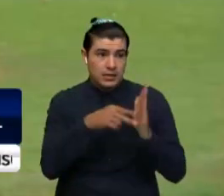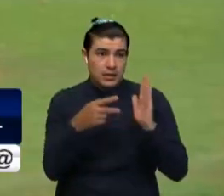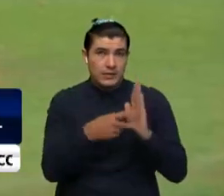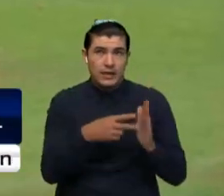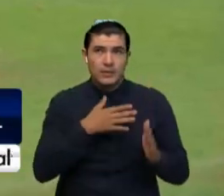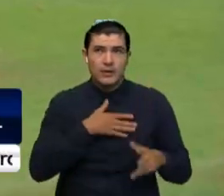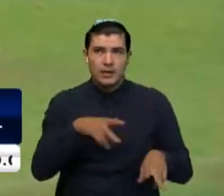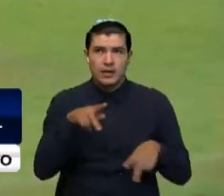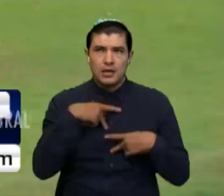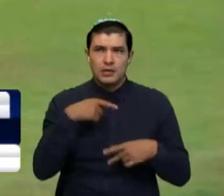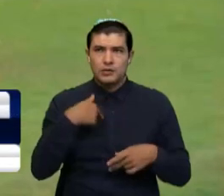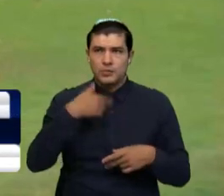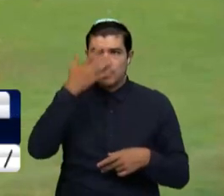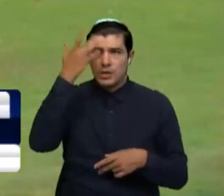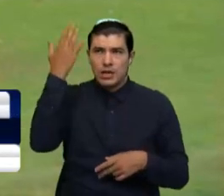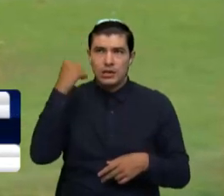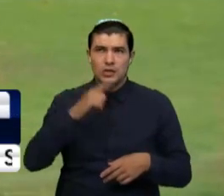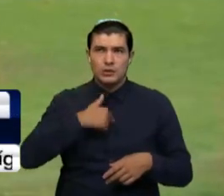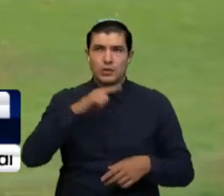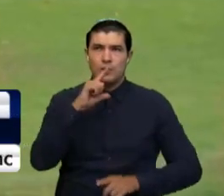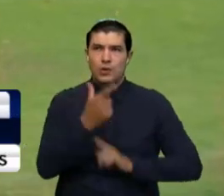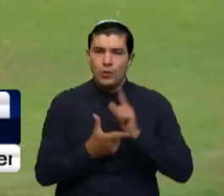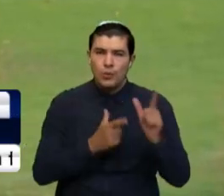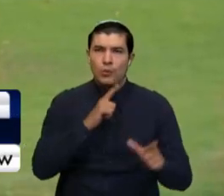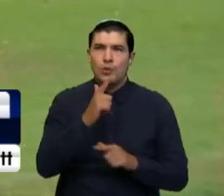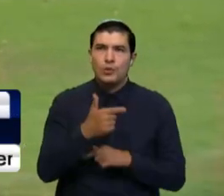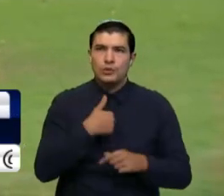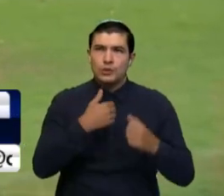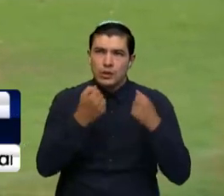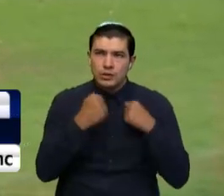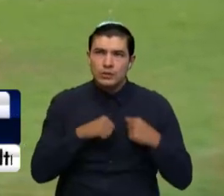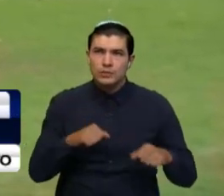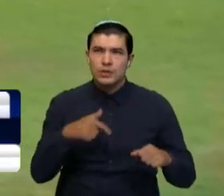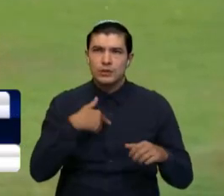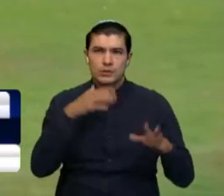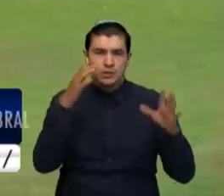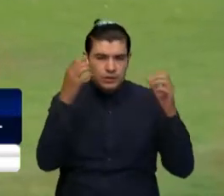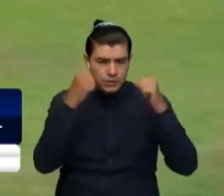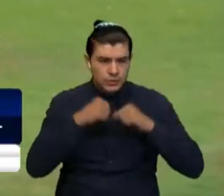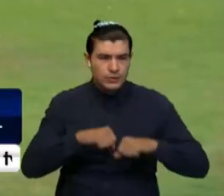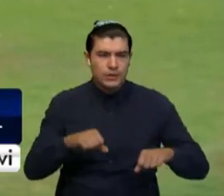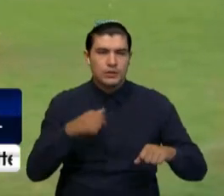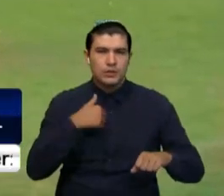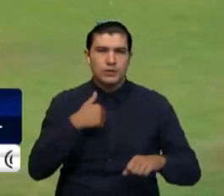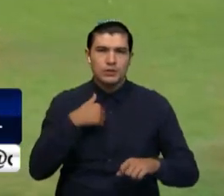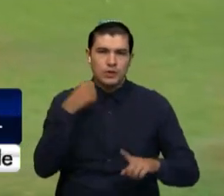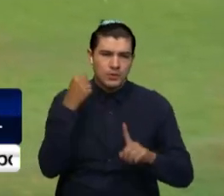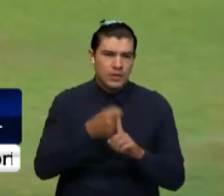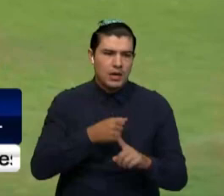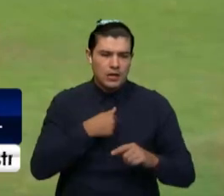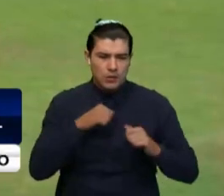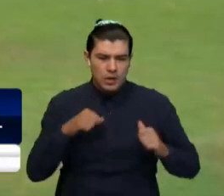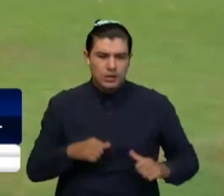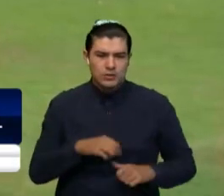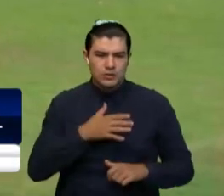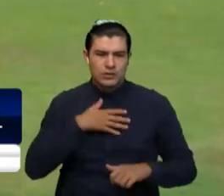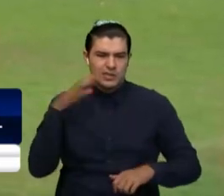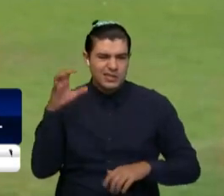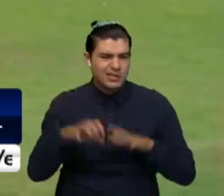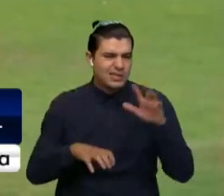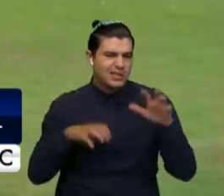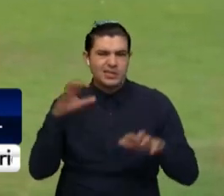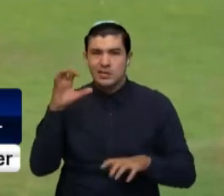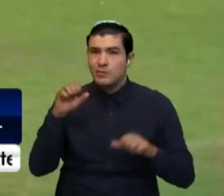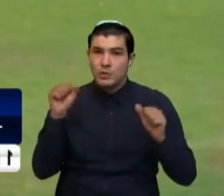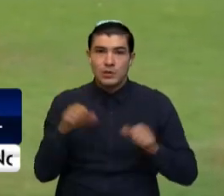porque lo he luchado con mucho esfuerzo y dedicación lo he metido mi corazón las garras para poder